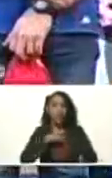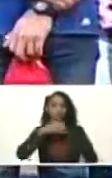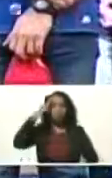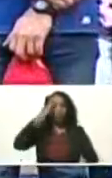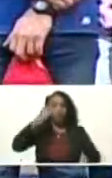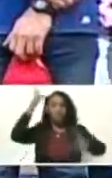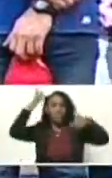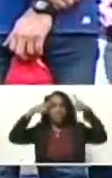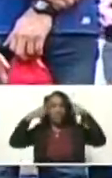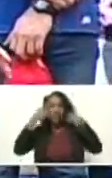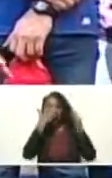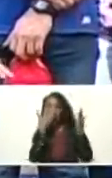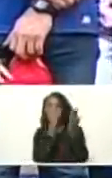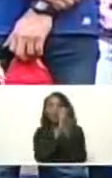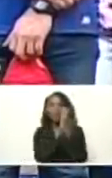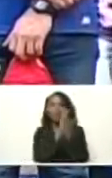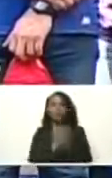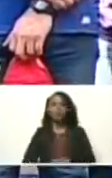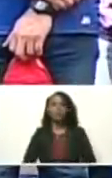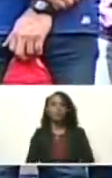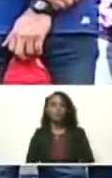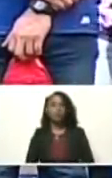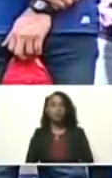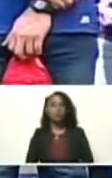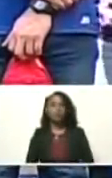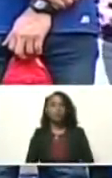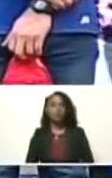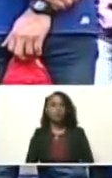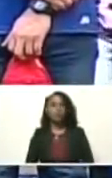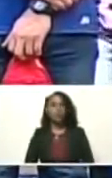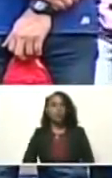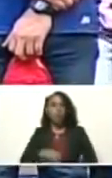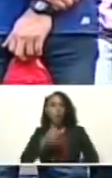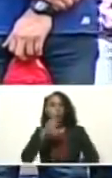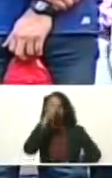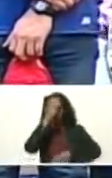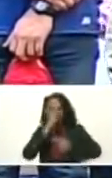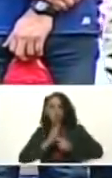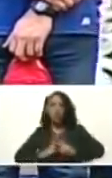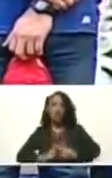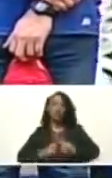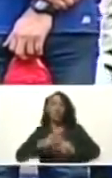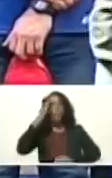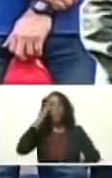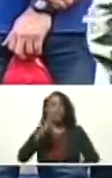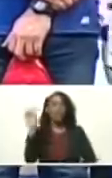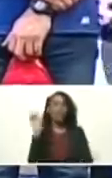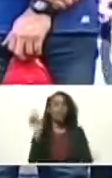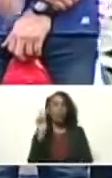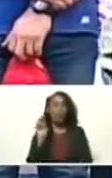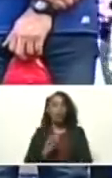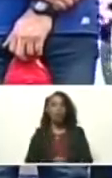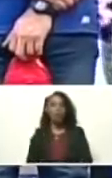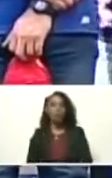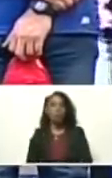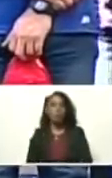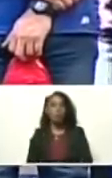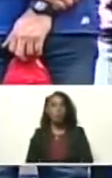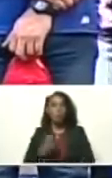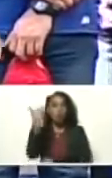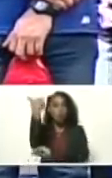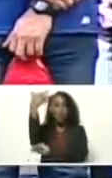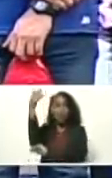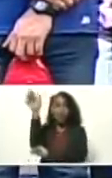comandante Chávez al frente de la dignidad militar de Venezuela, con la bandera